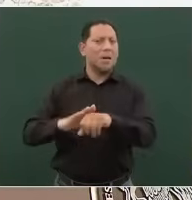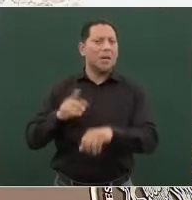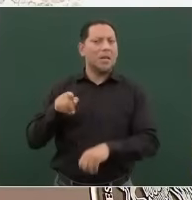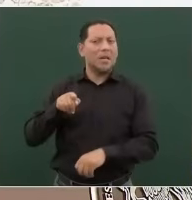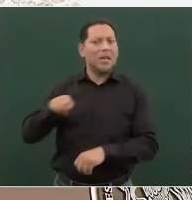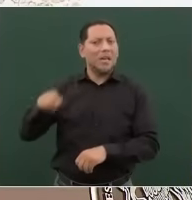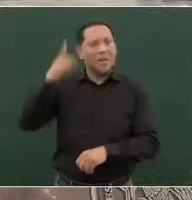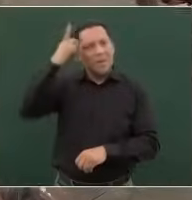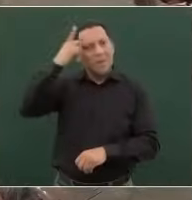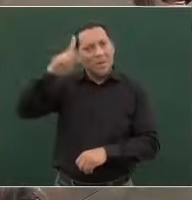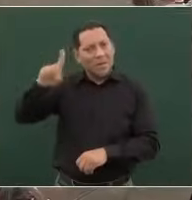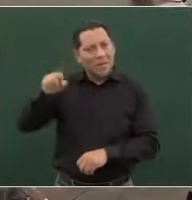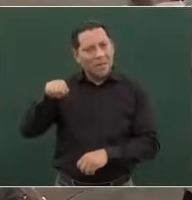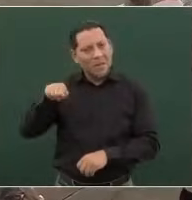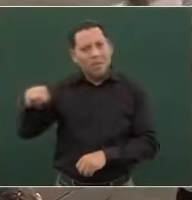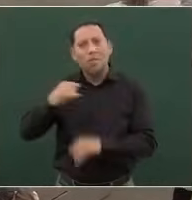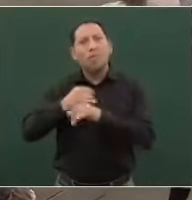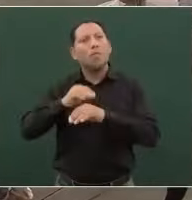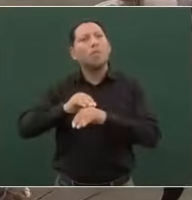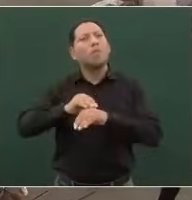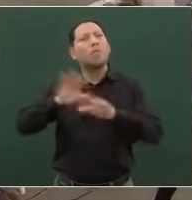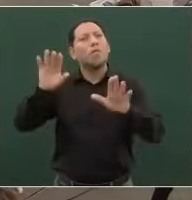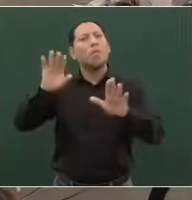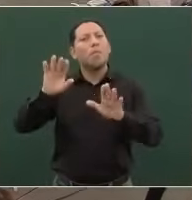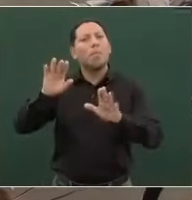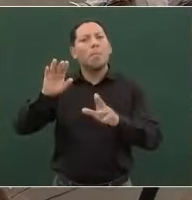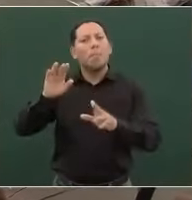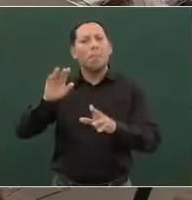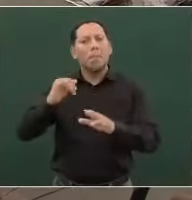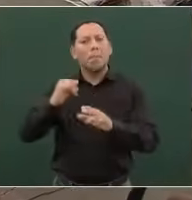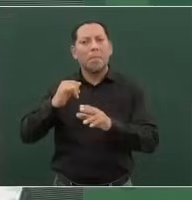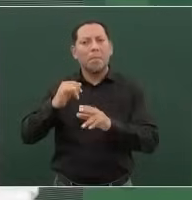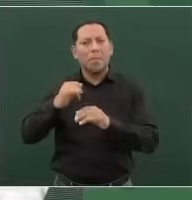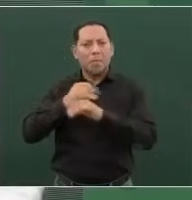Me tendrían que explicar cómo es